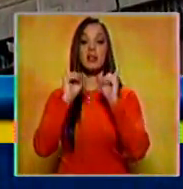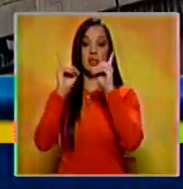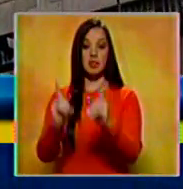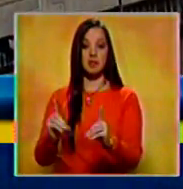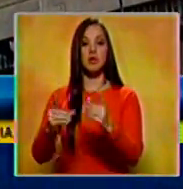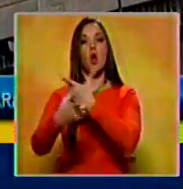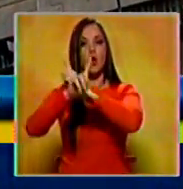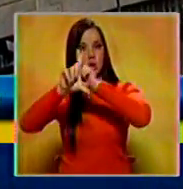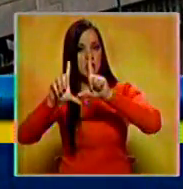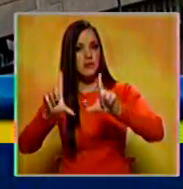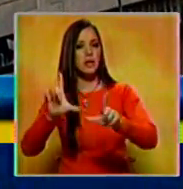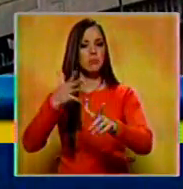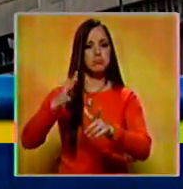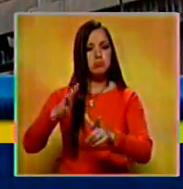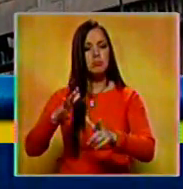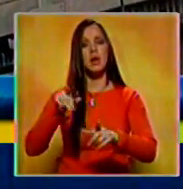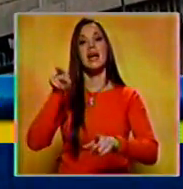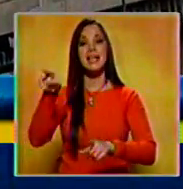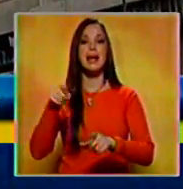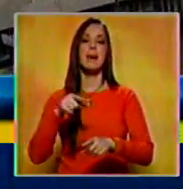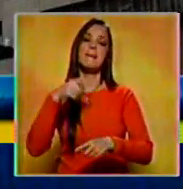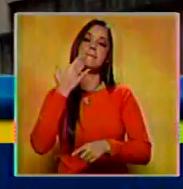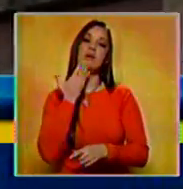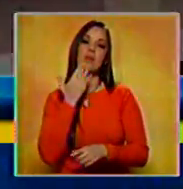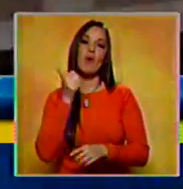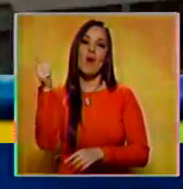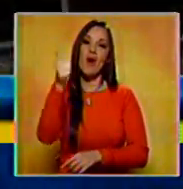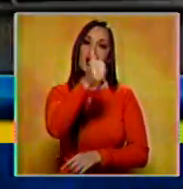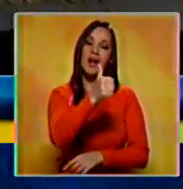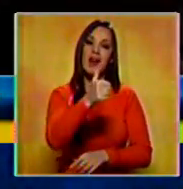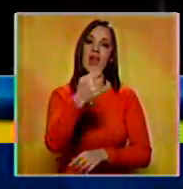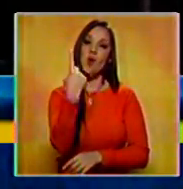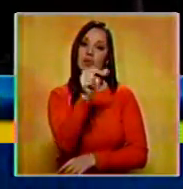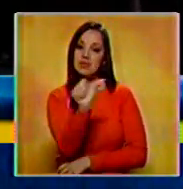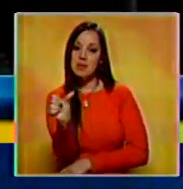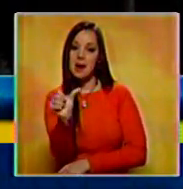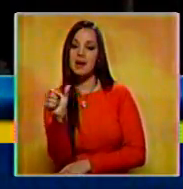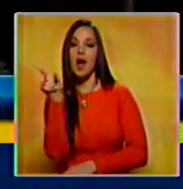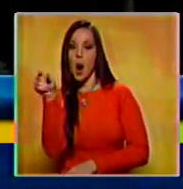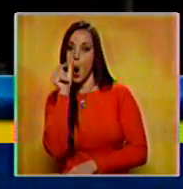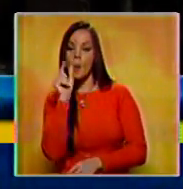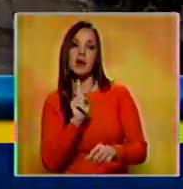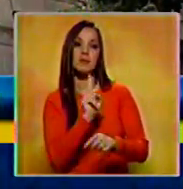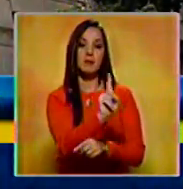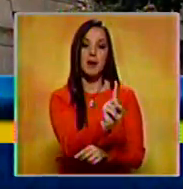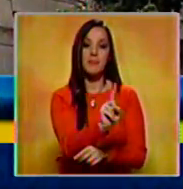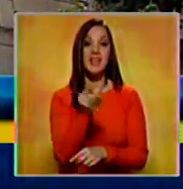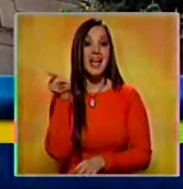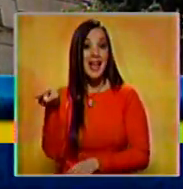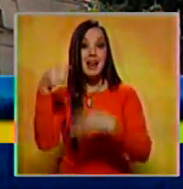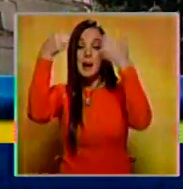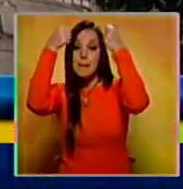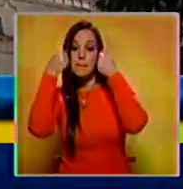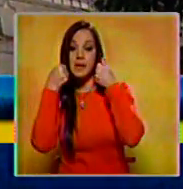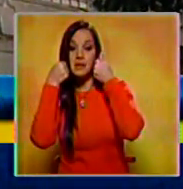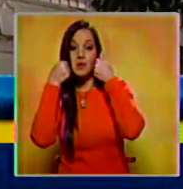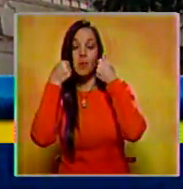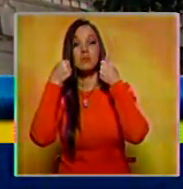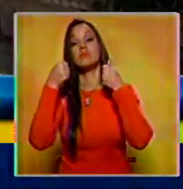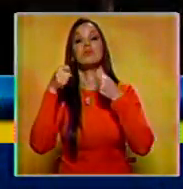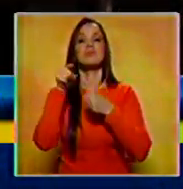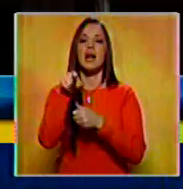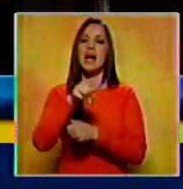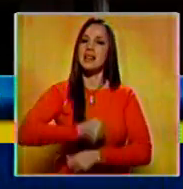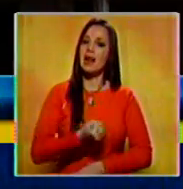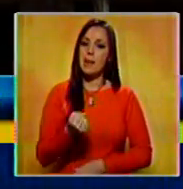libertad condicionada con régimen de presentación cada 8 días para Cristian Jodak. Él se encontraba recluido en los calabozos de